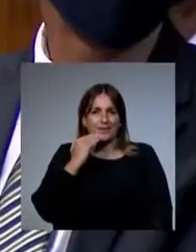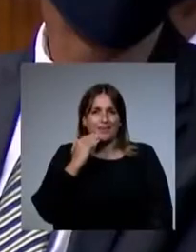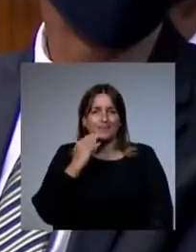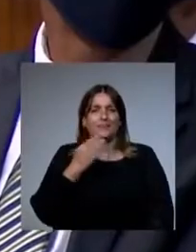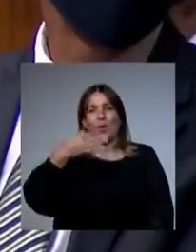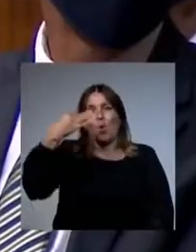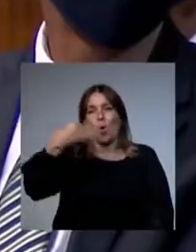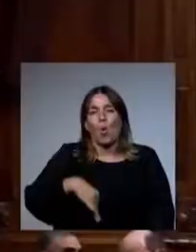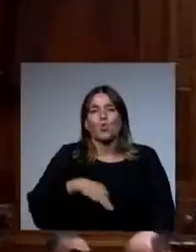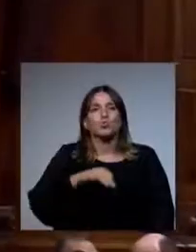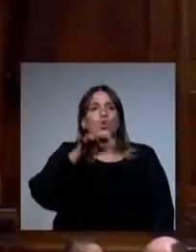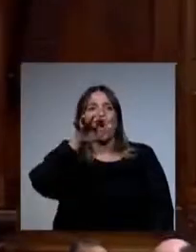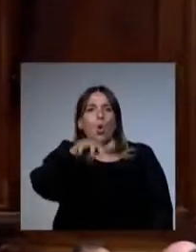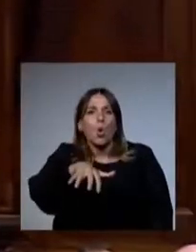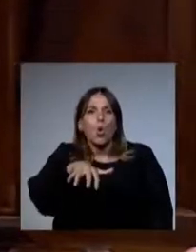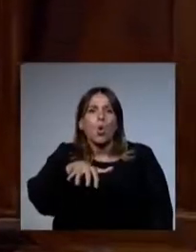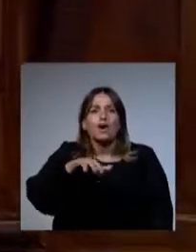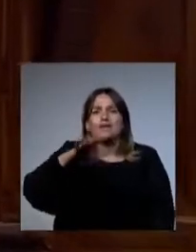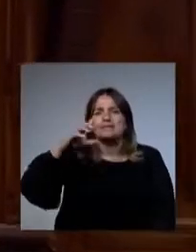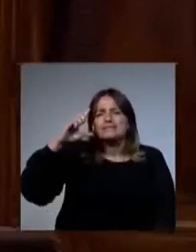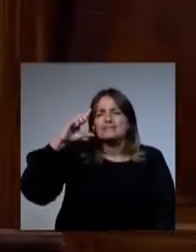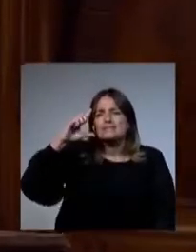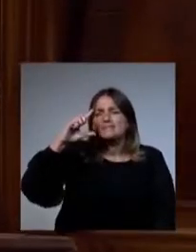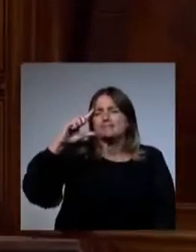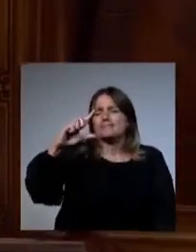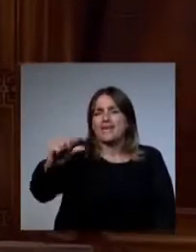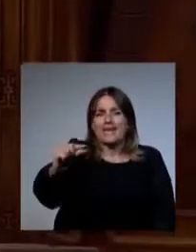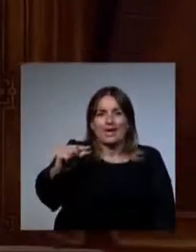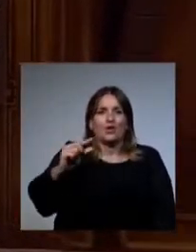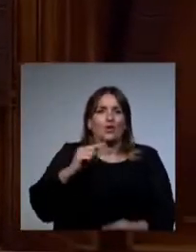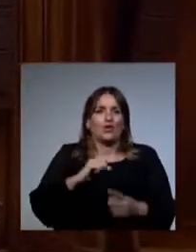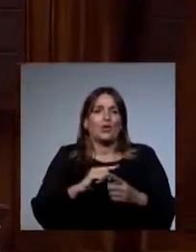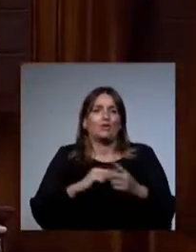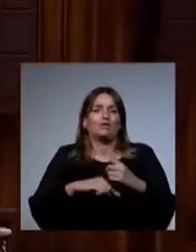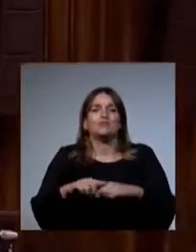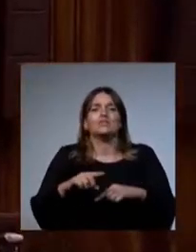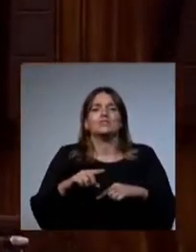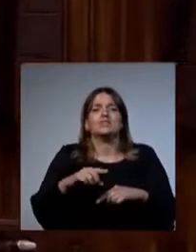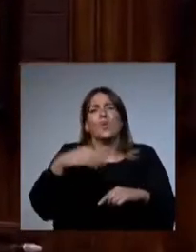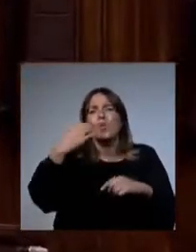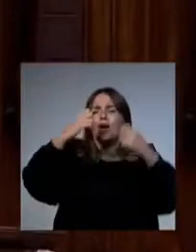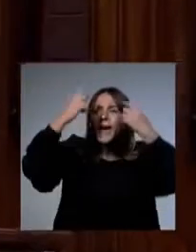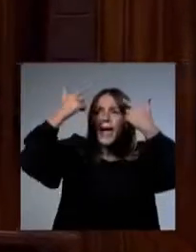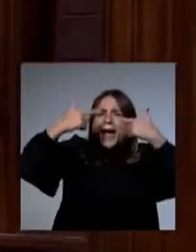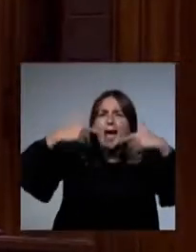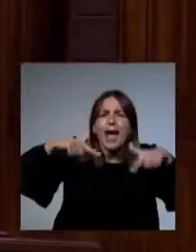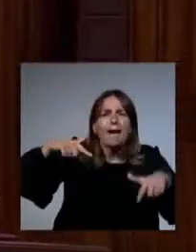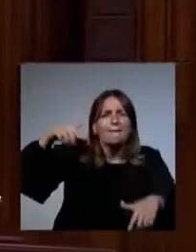cuando en esos lugares más lejos, más apartados del país, en el medio del campo,